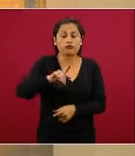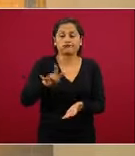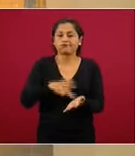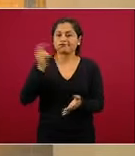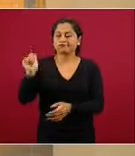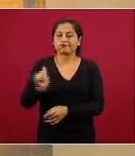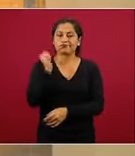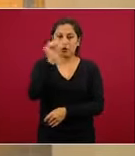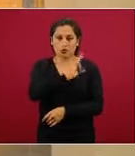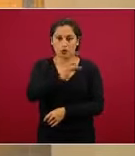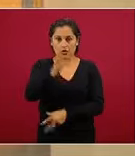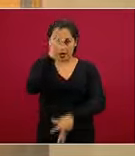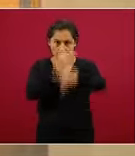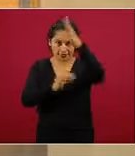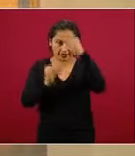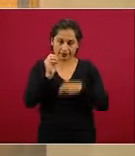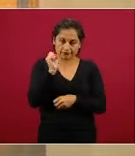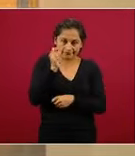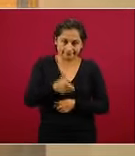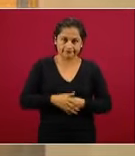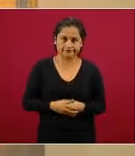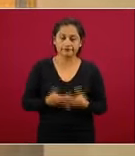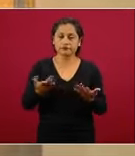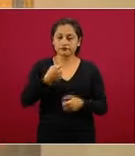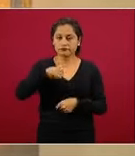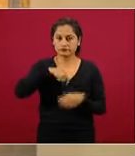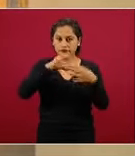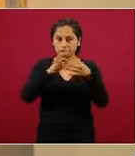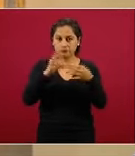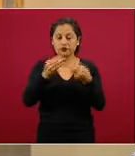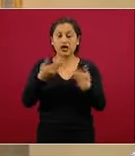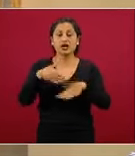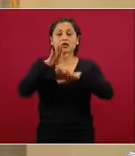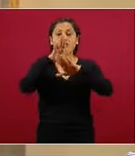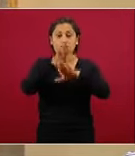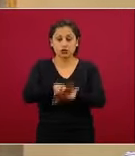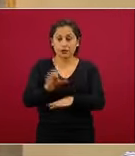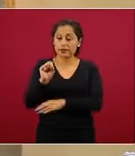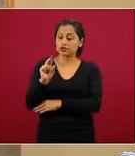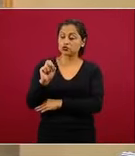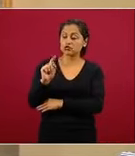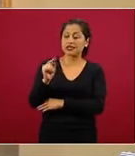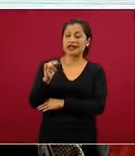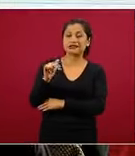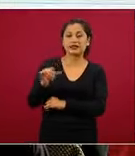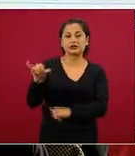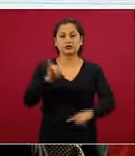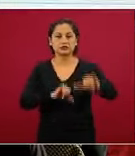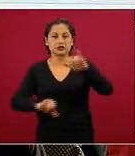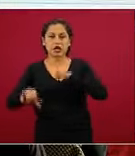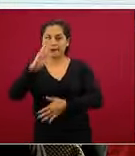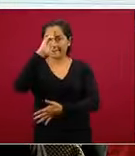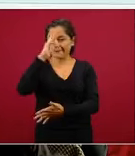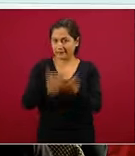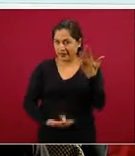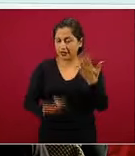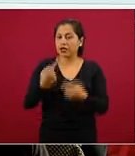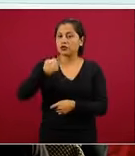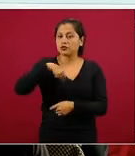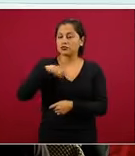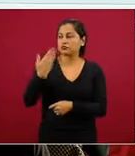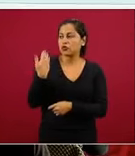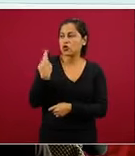queremos hablar un poco sobre los consumos de las sustancias que les llamamos ilegales. Hablamos durante las últimas 2 semanas de